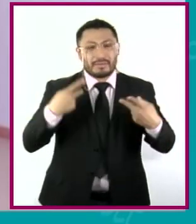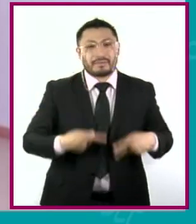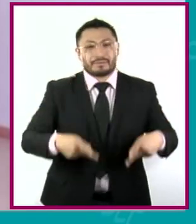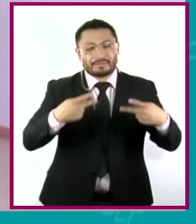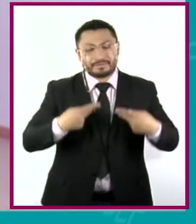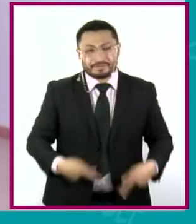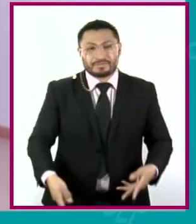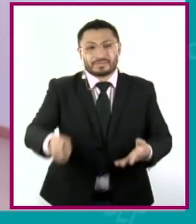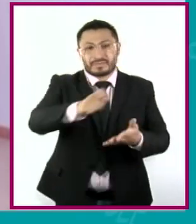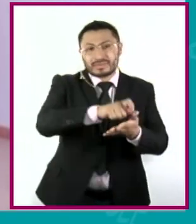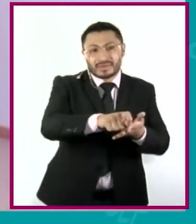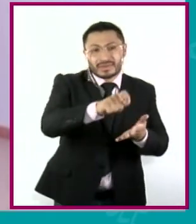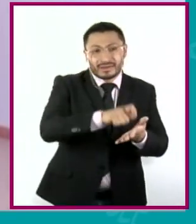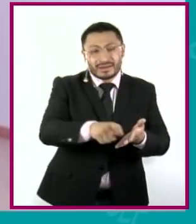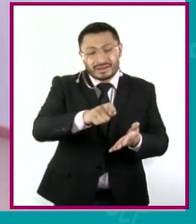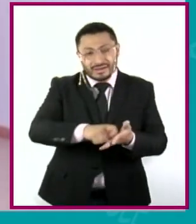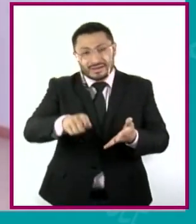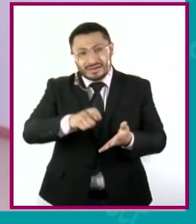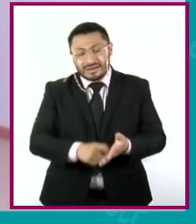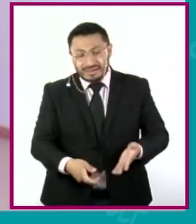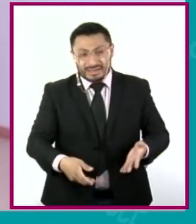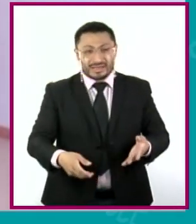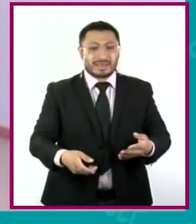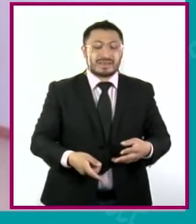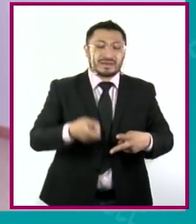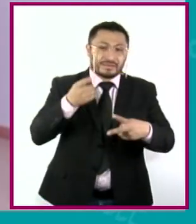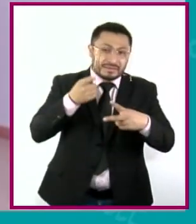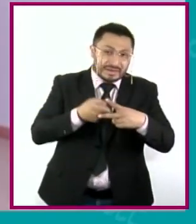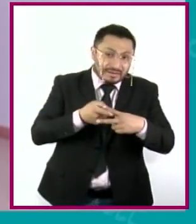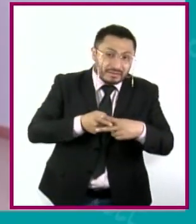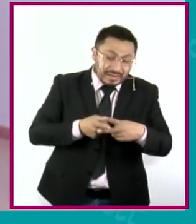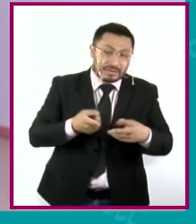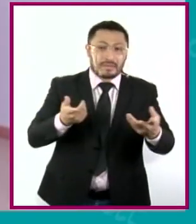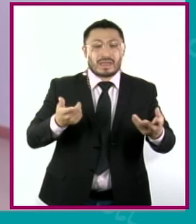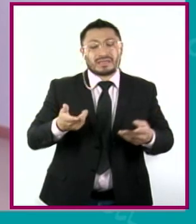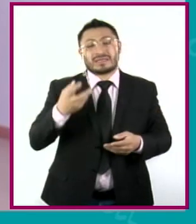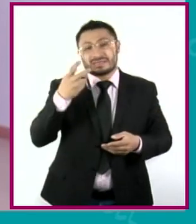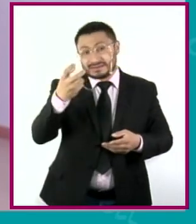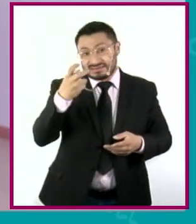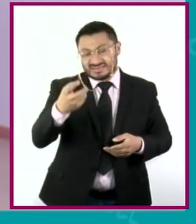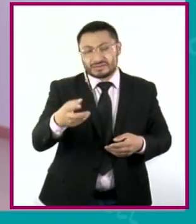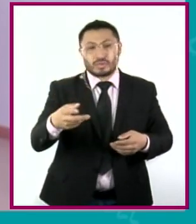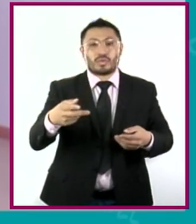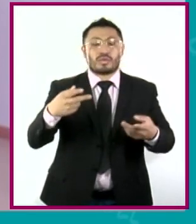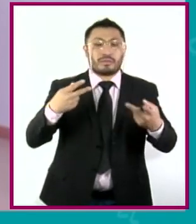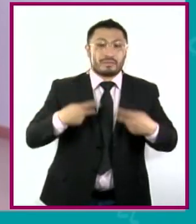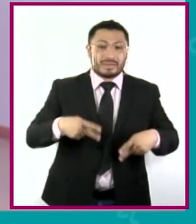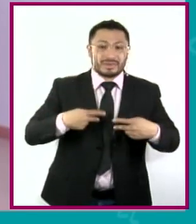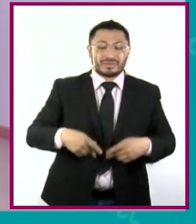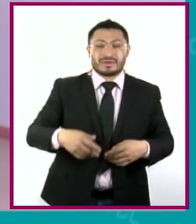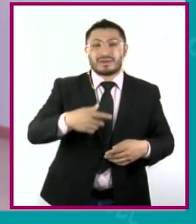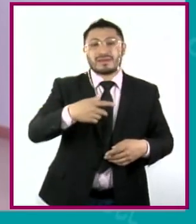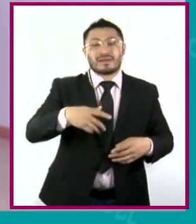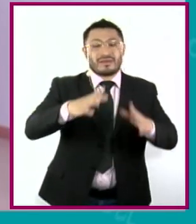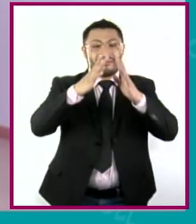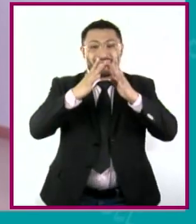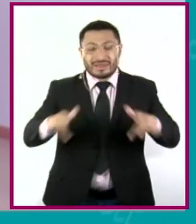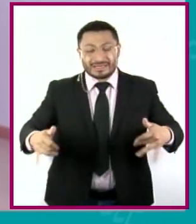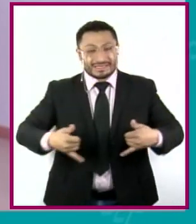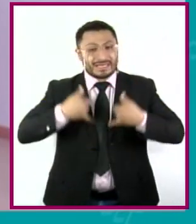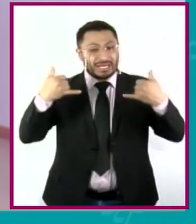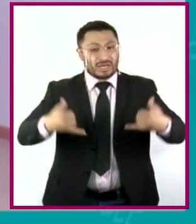escribió los primeros fundamentos de la teoría de grupos fue un matemático francés muy